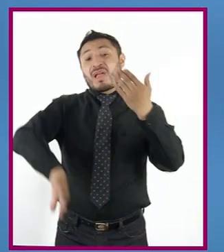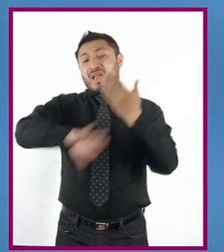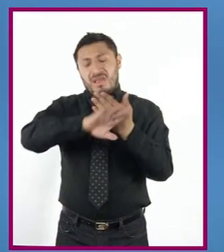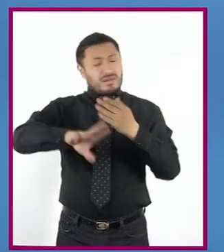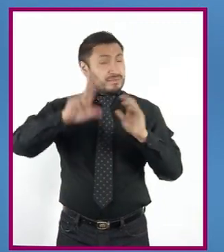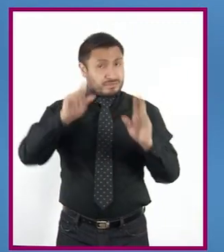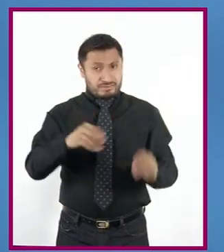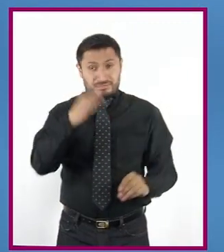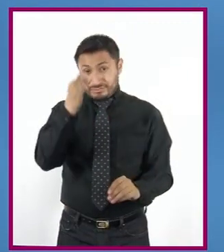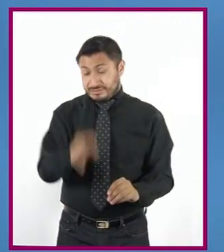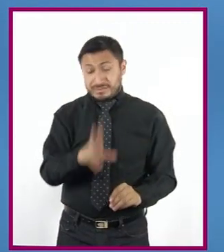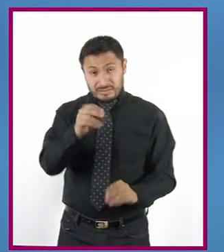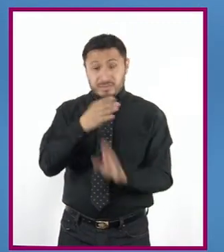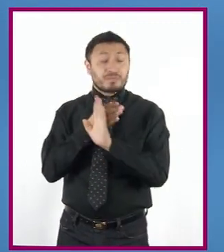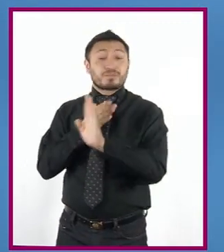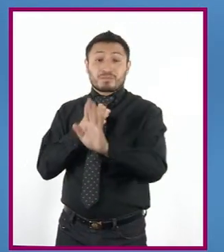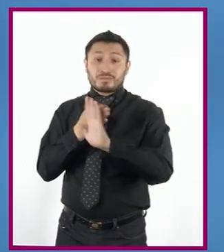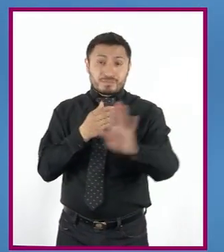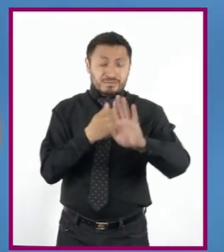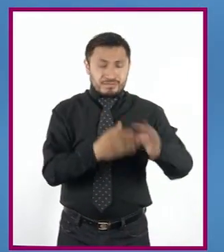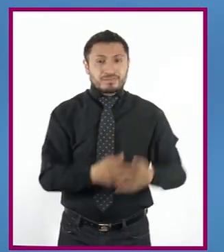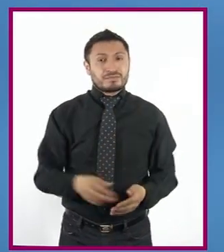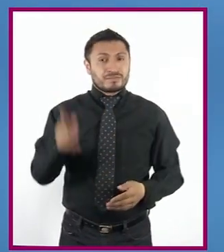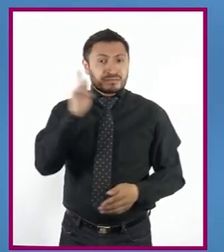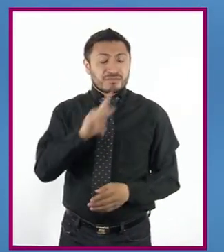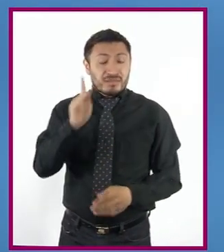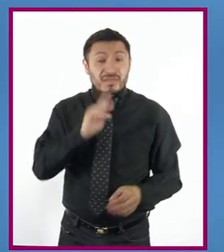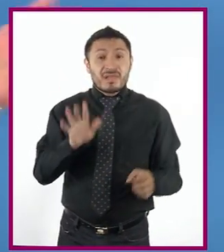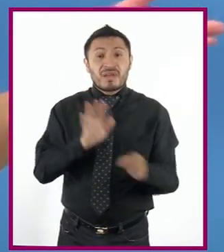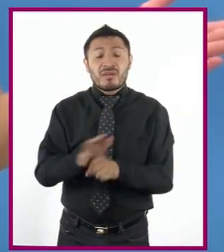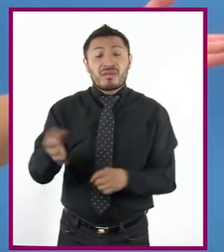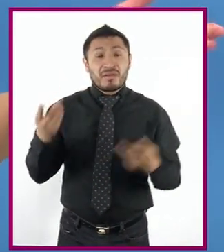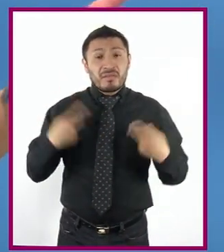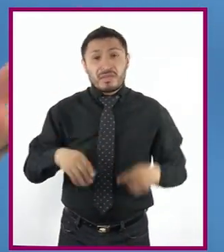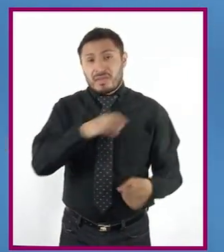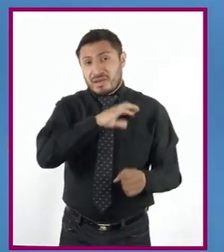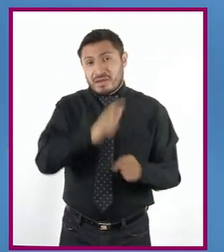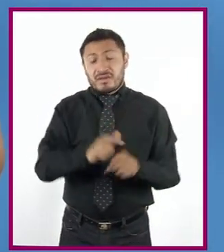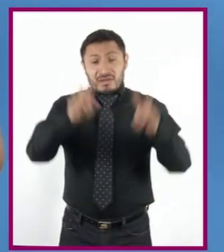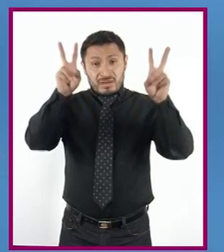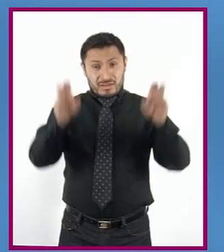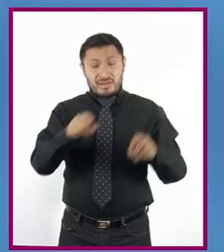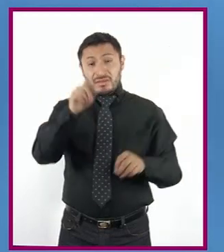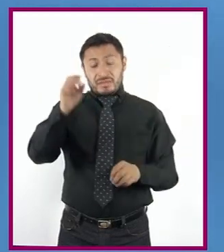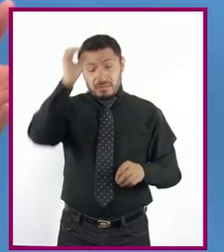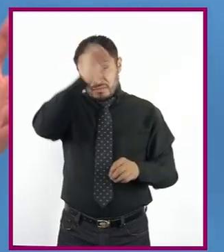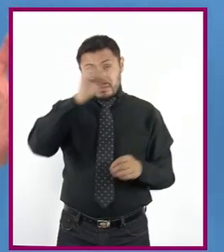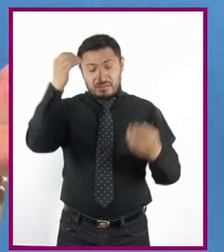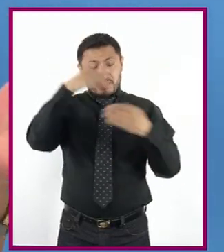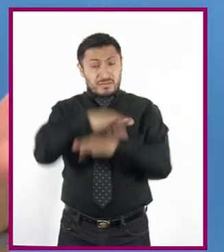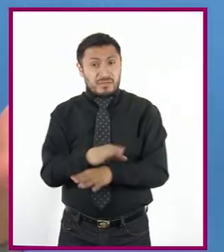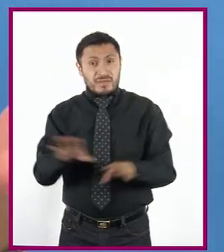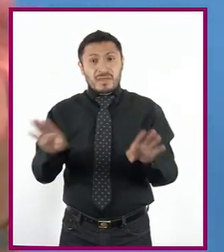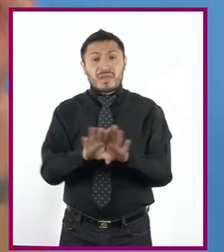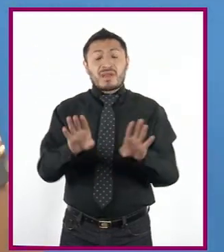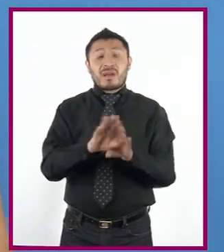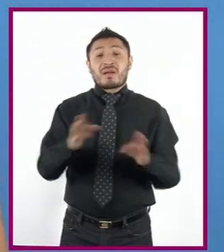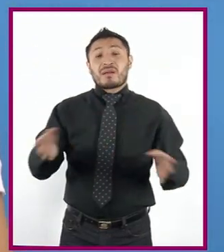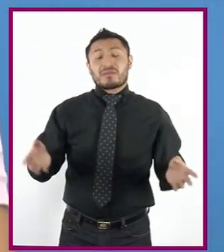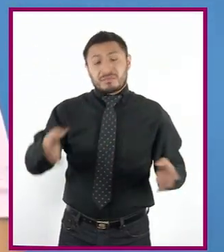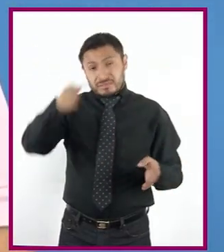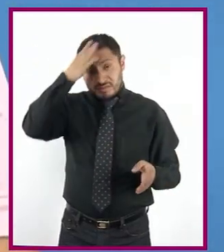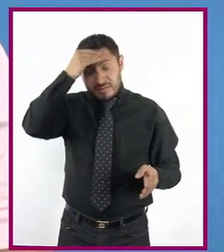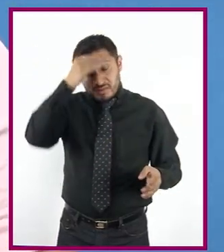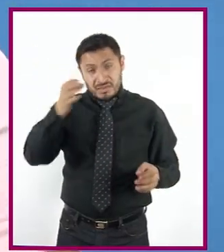esta. Escuchemos lo que las y los especialistas en el tema piensan acerca de cómo construir